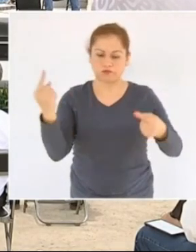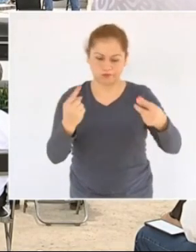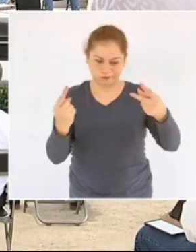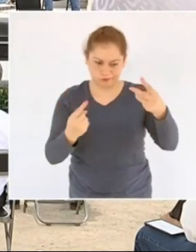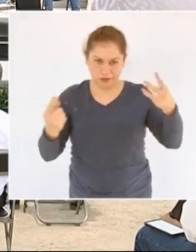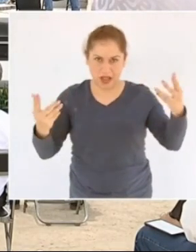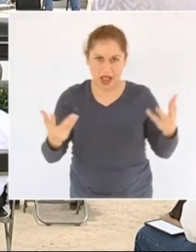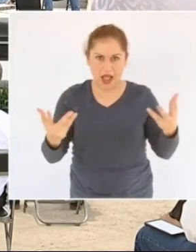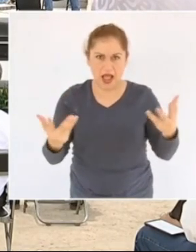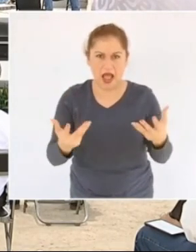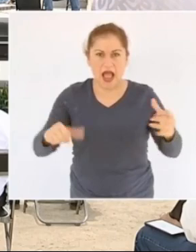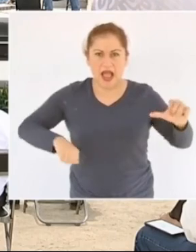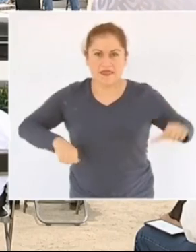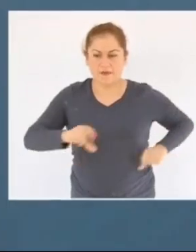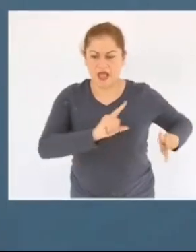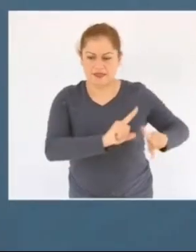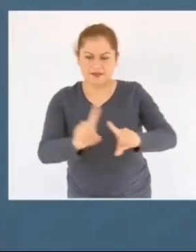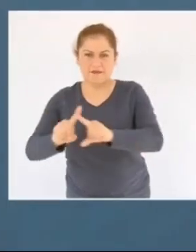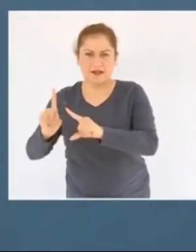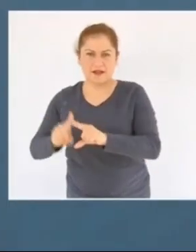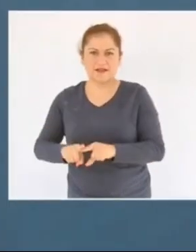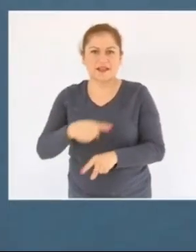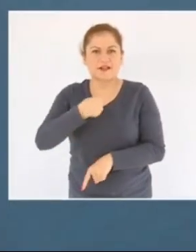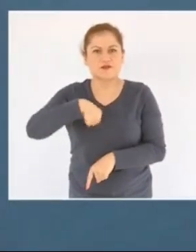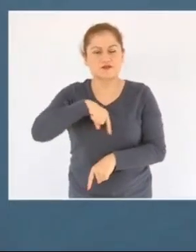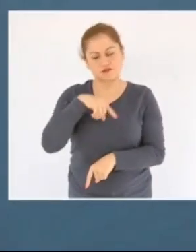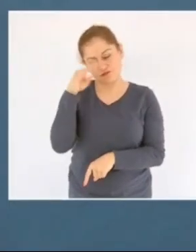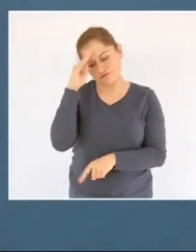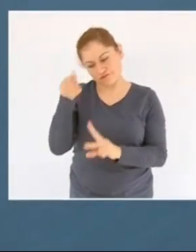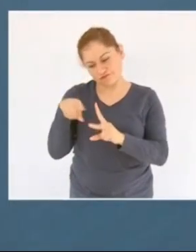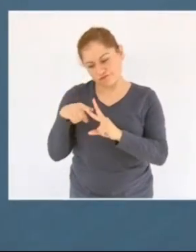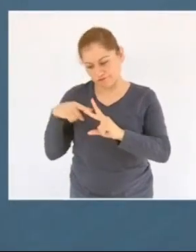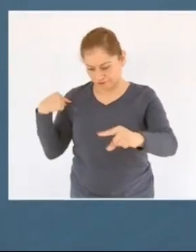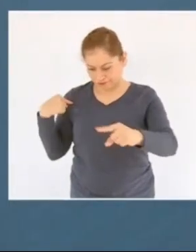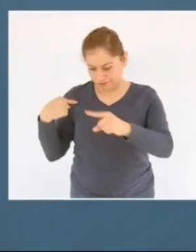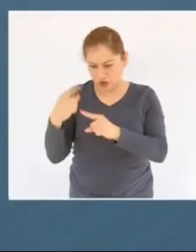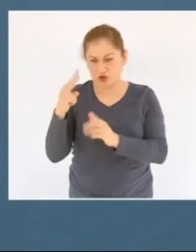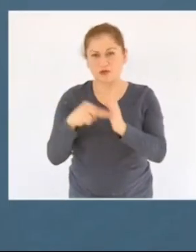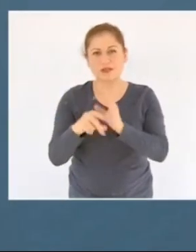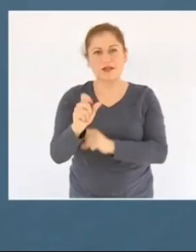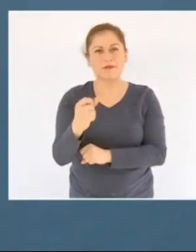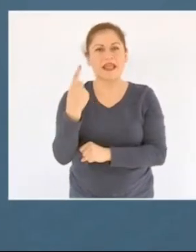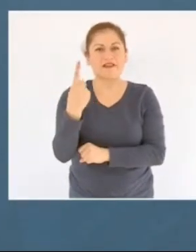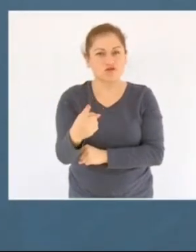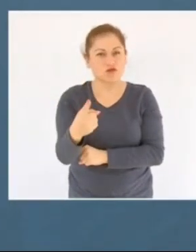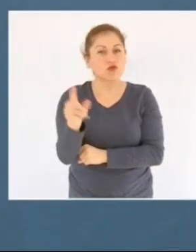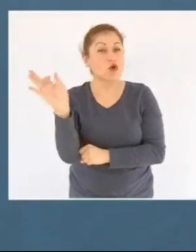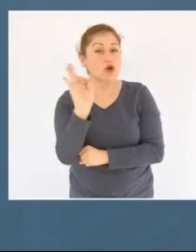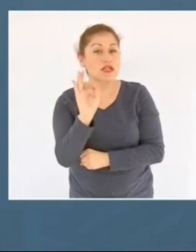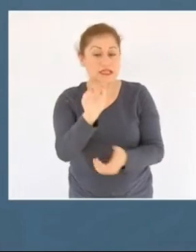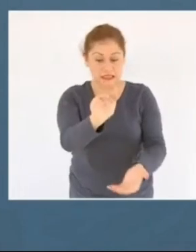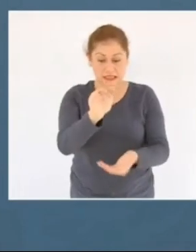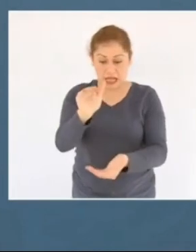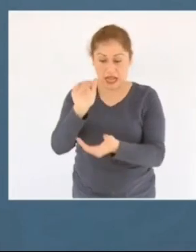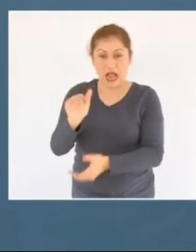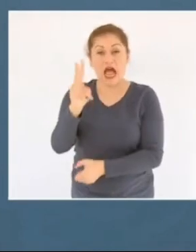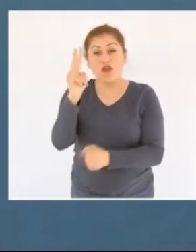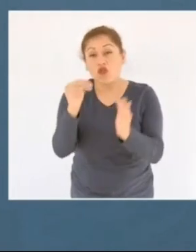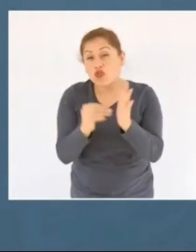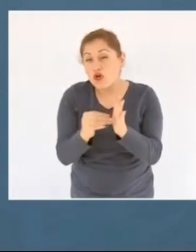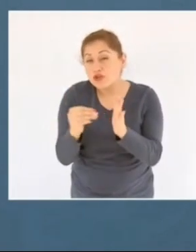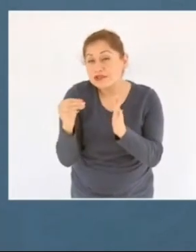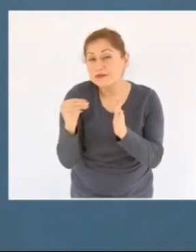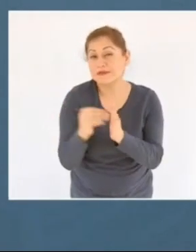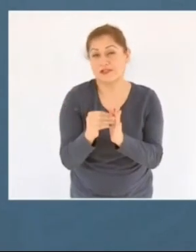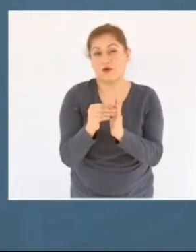descritas, se espera cerrar este año 2021 con una producción cercana a los 2 millones de barriles día.